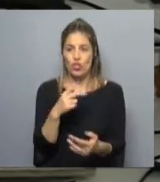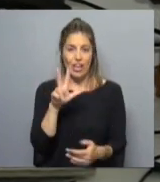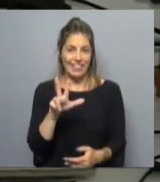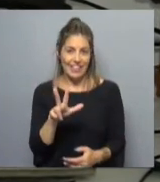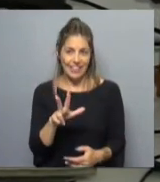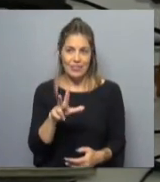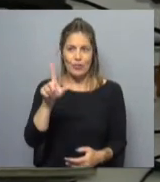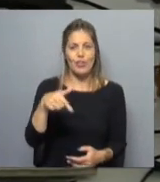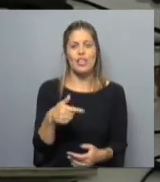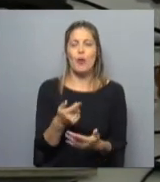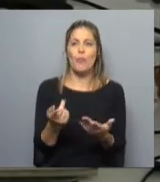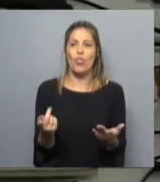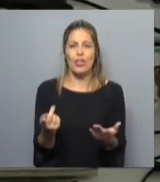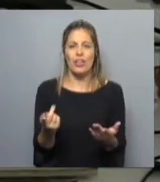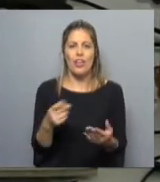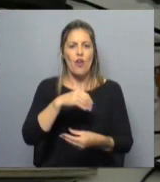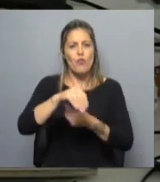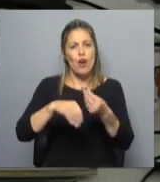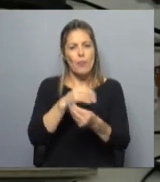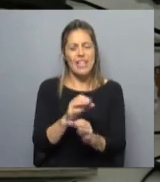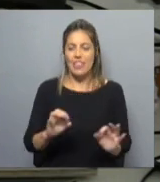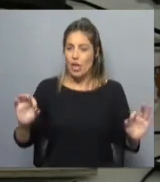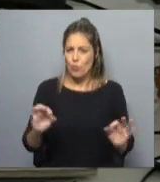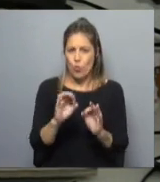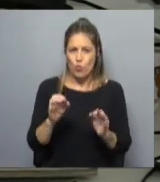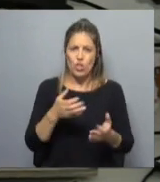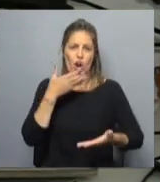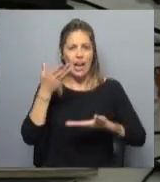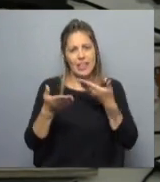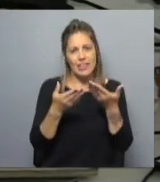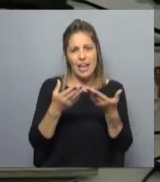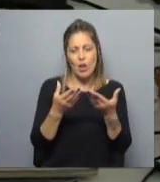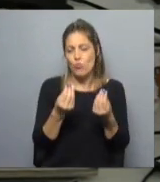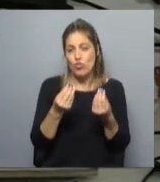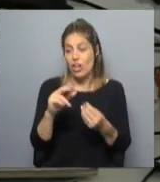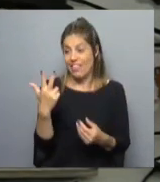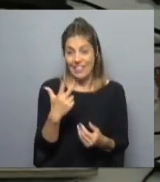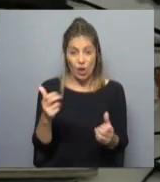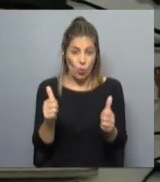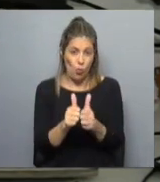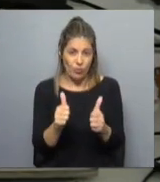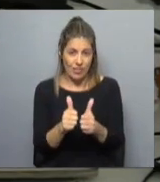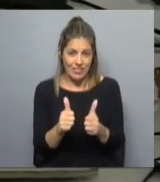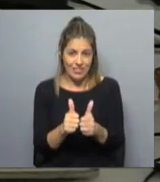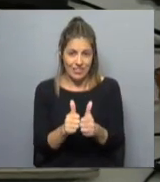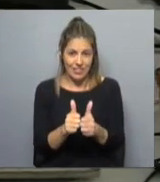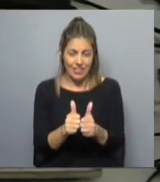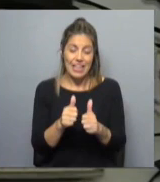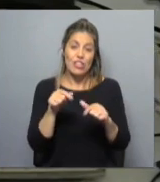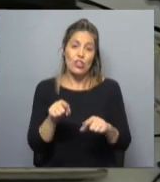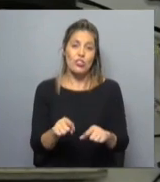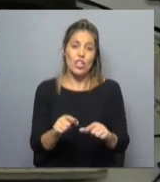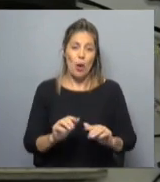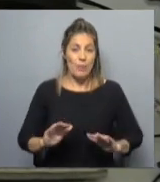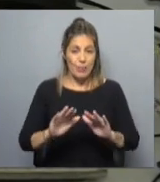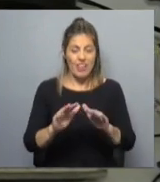tres veníamos de familias de músicos, de cantar mucho en coros, las tres juntas. Y entonces armar